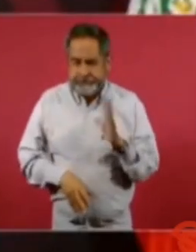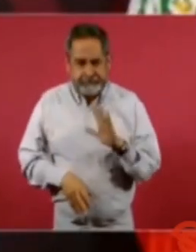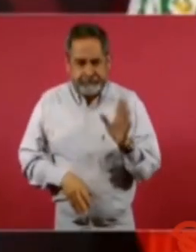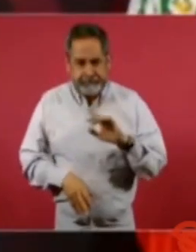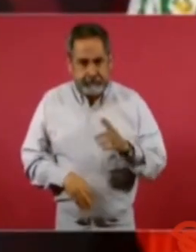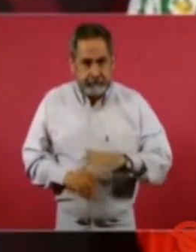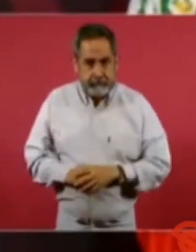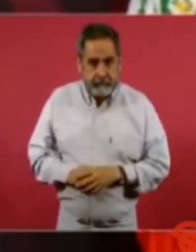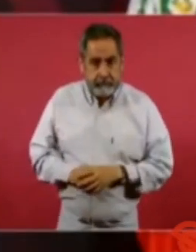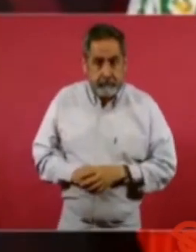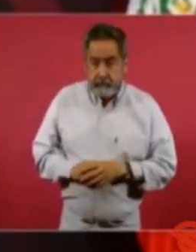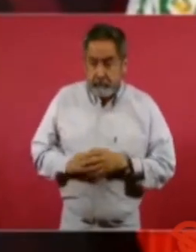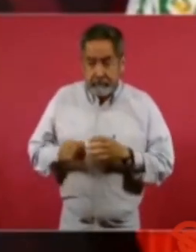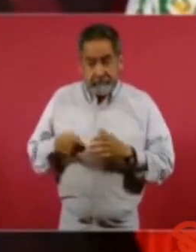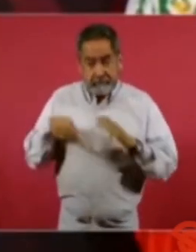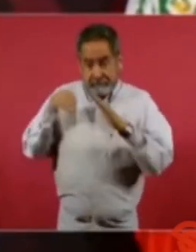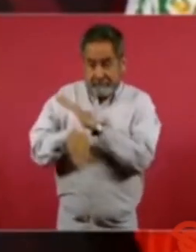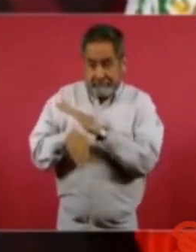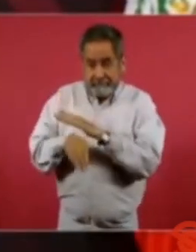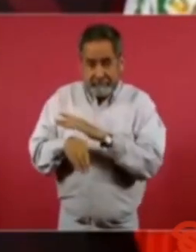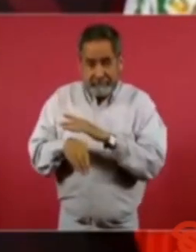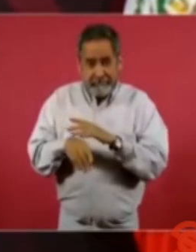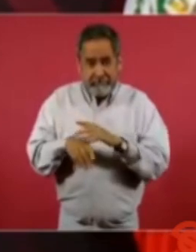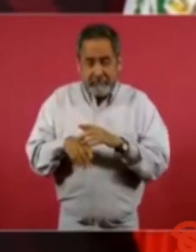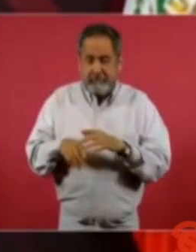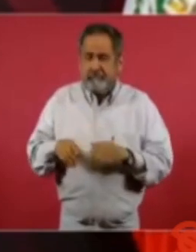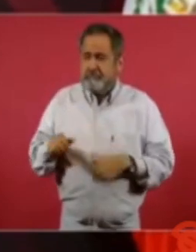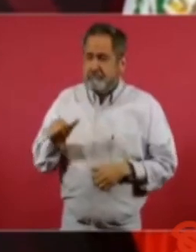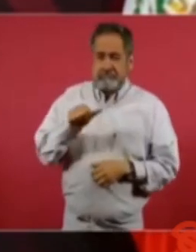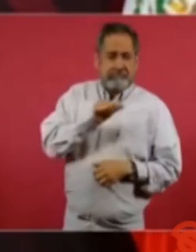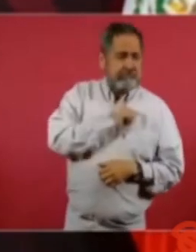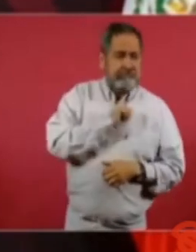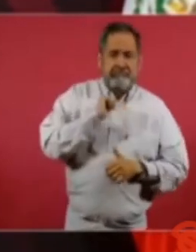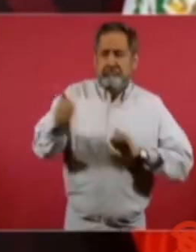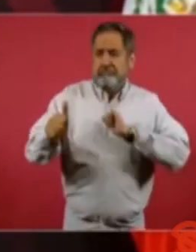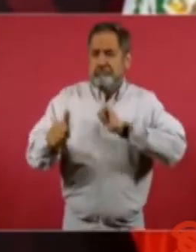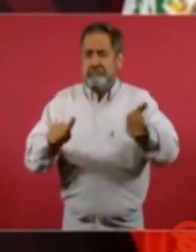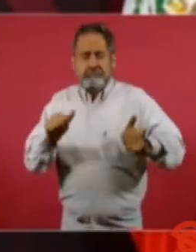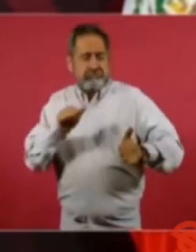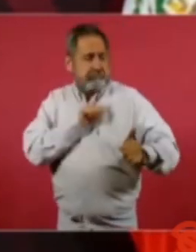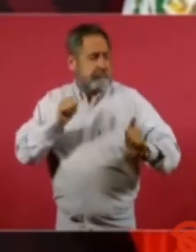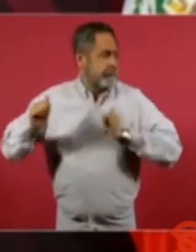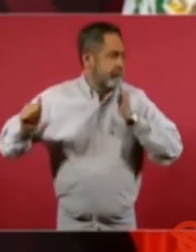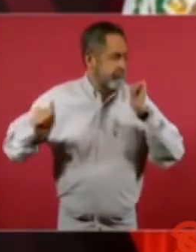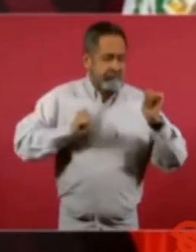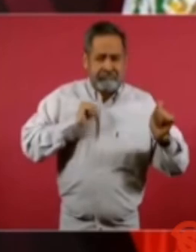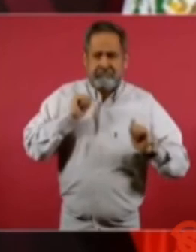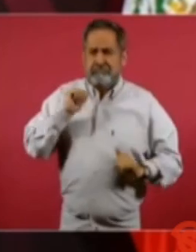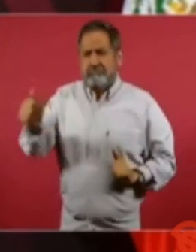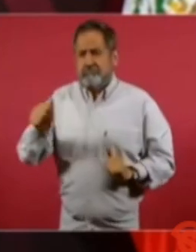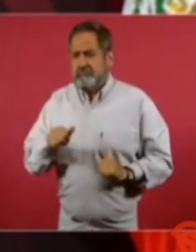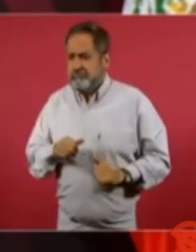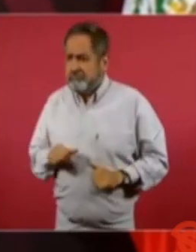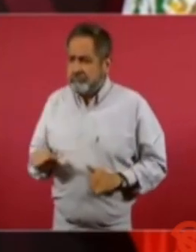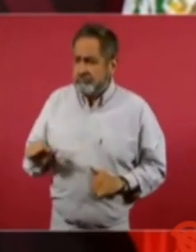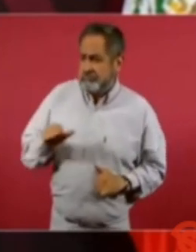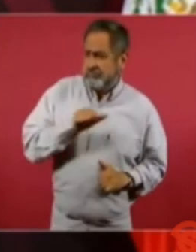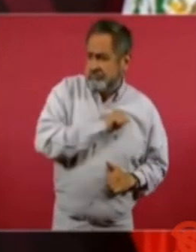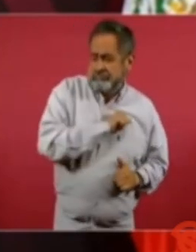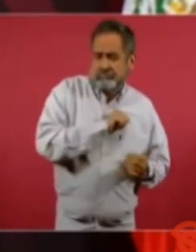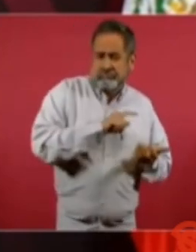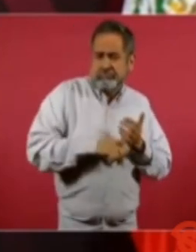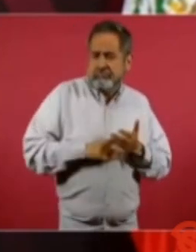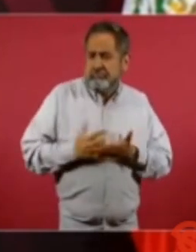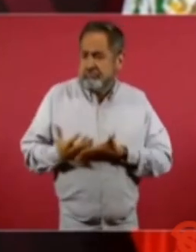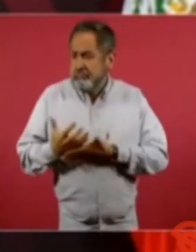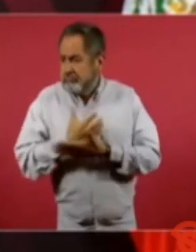Termina por imponerse por completo el individualismo, el egoísmo, el materialismo,